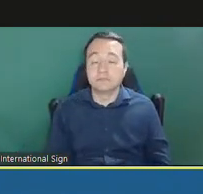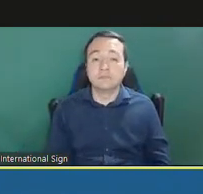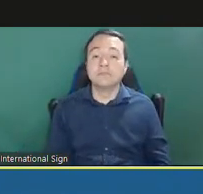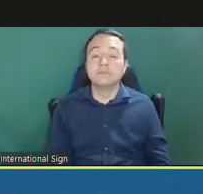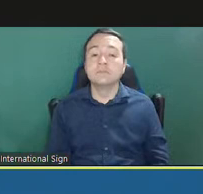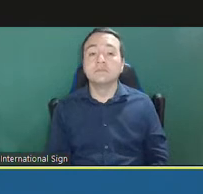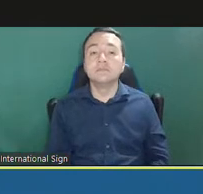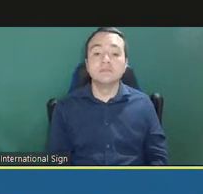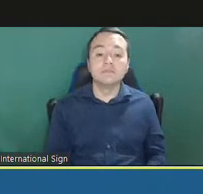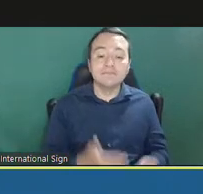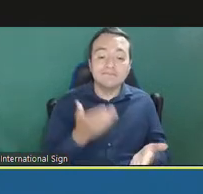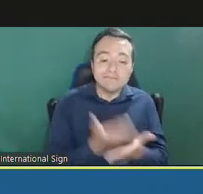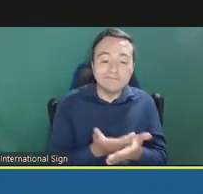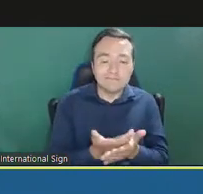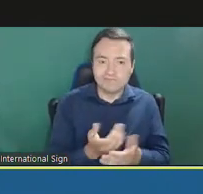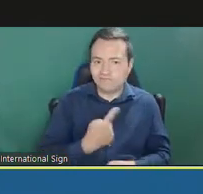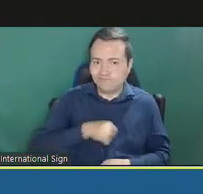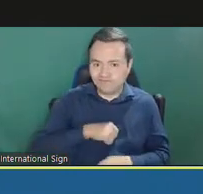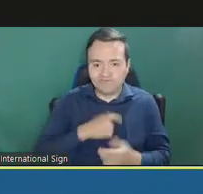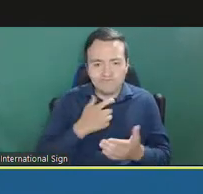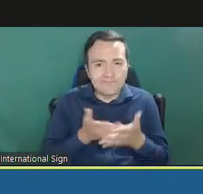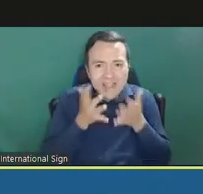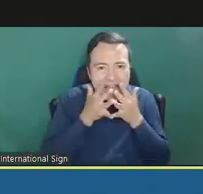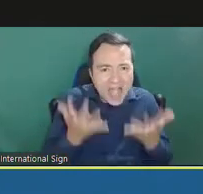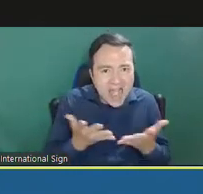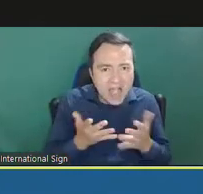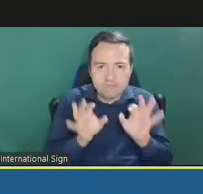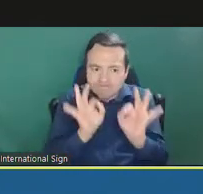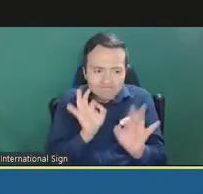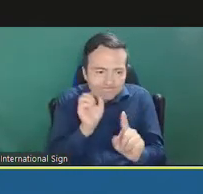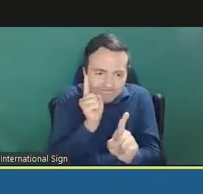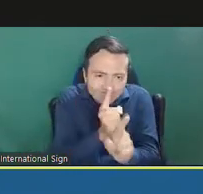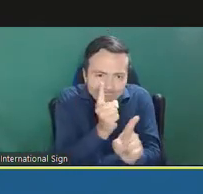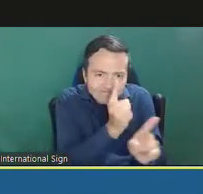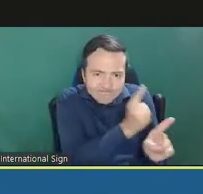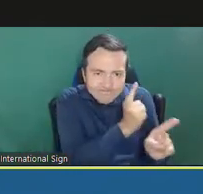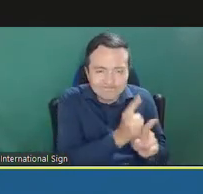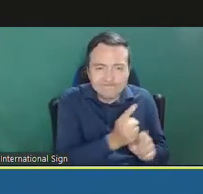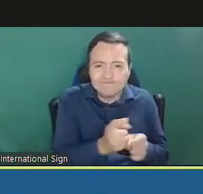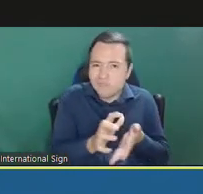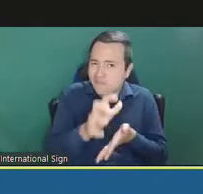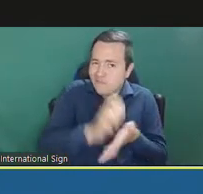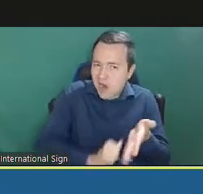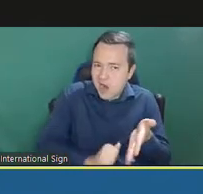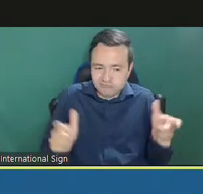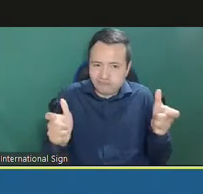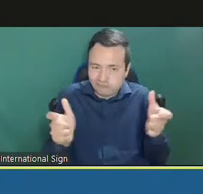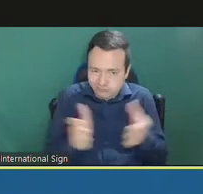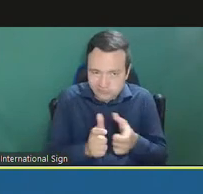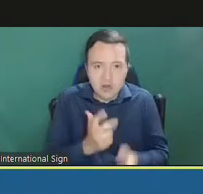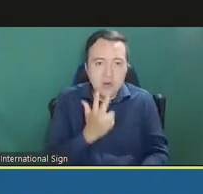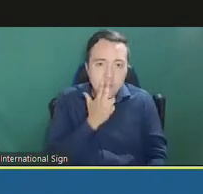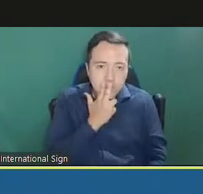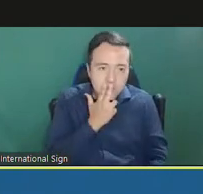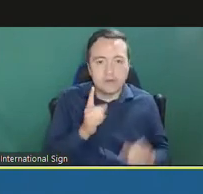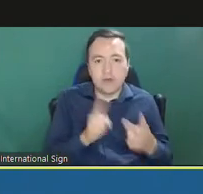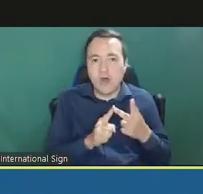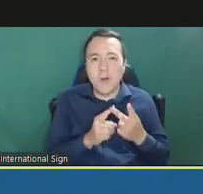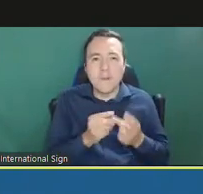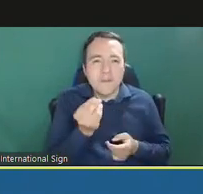política más eficaz para reducir el consumo de tabaco bebidas dulces y el uso de